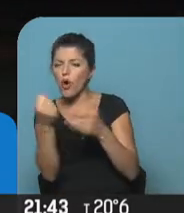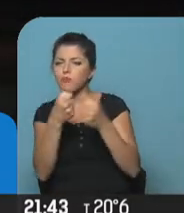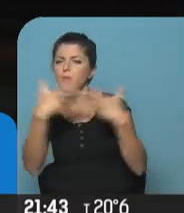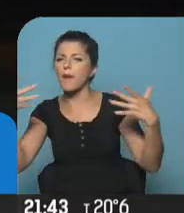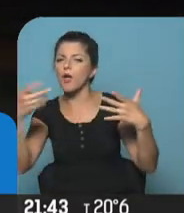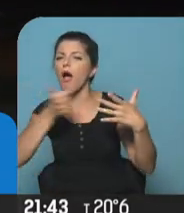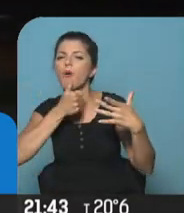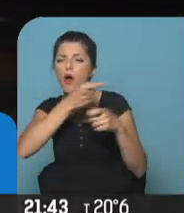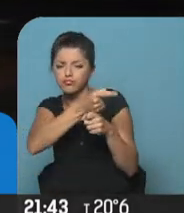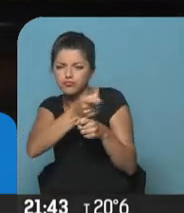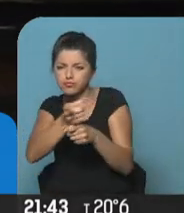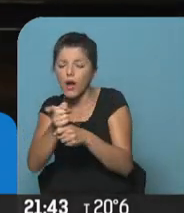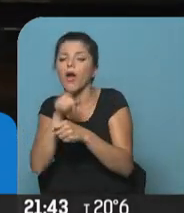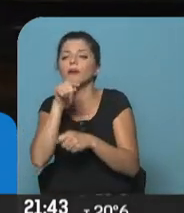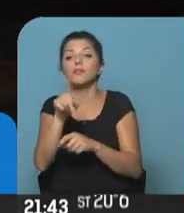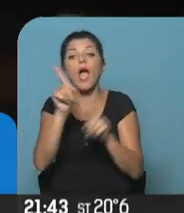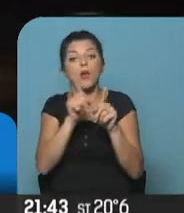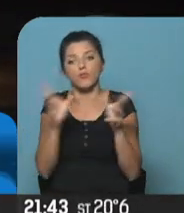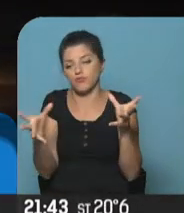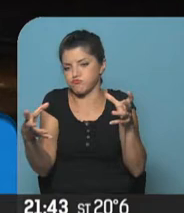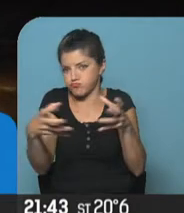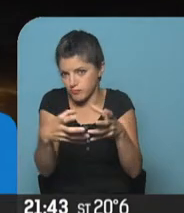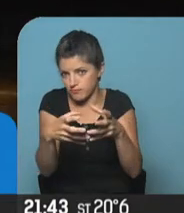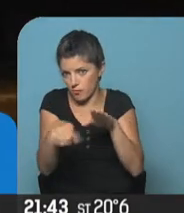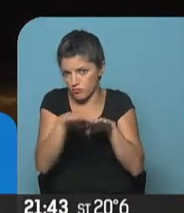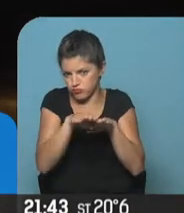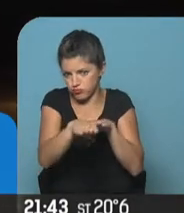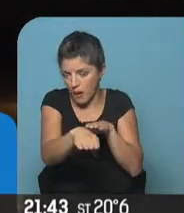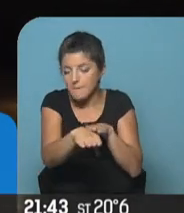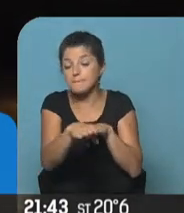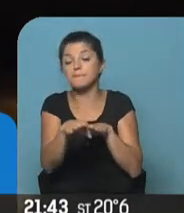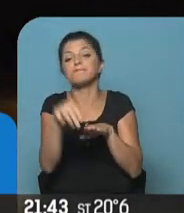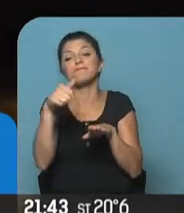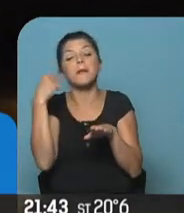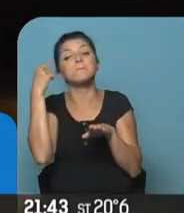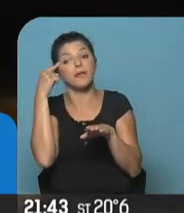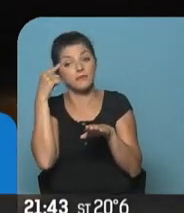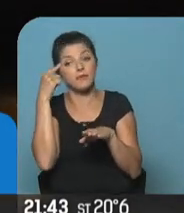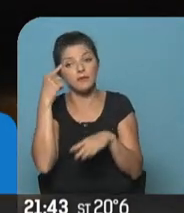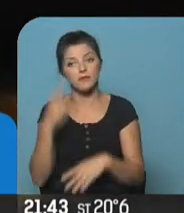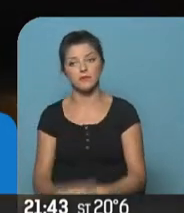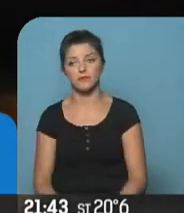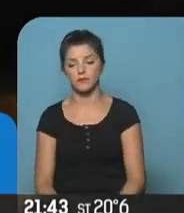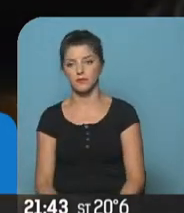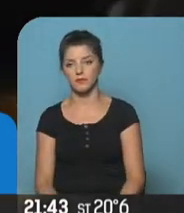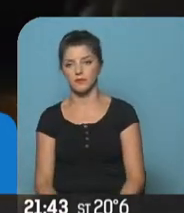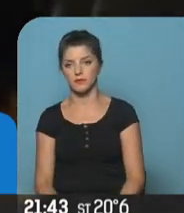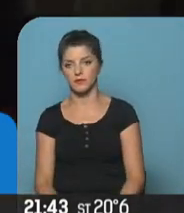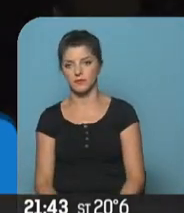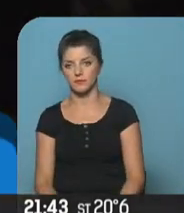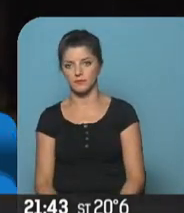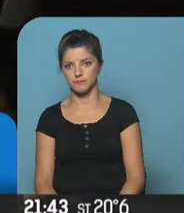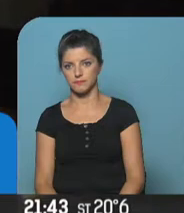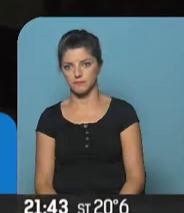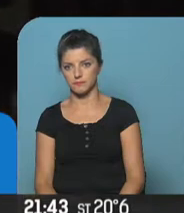agrupado. Algunos, hay muchos en las inmediaciones. Lo que se prevé a esta altura de las cosas es concretamente que se amplíe